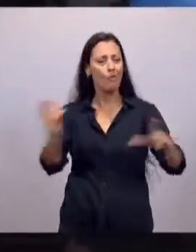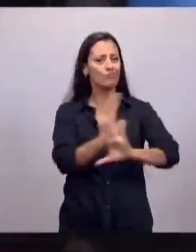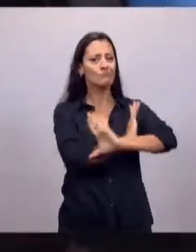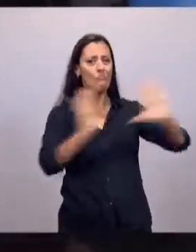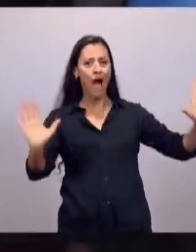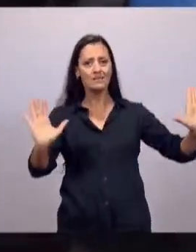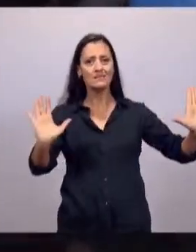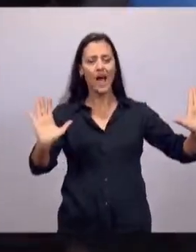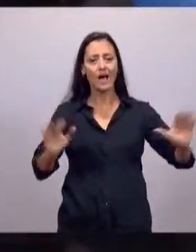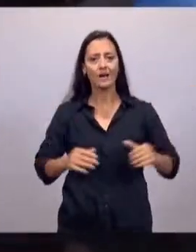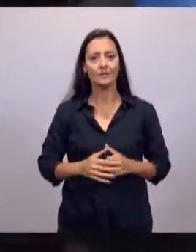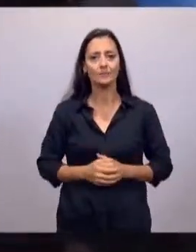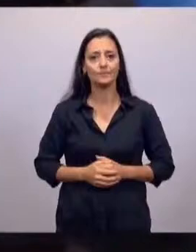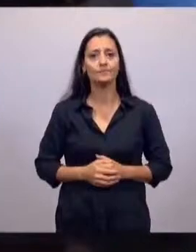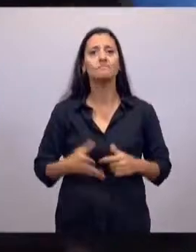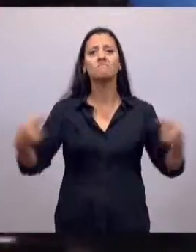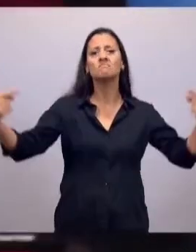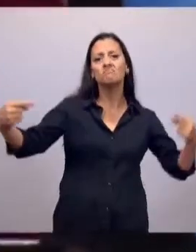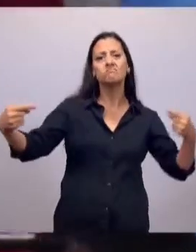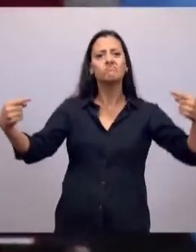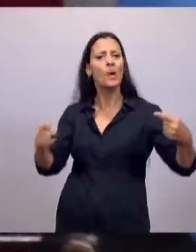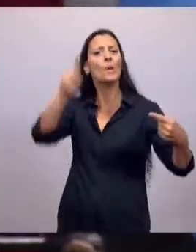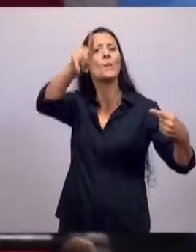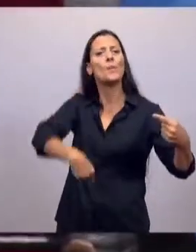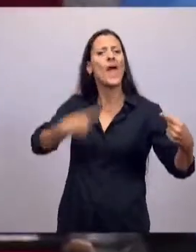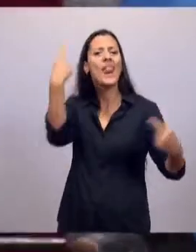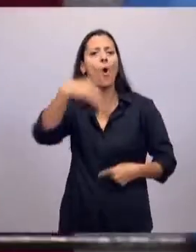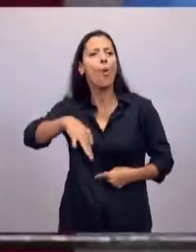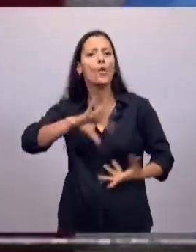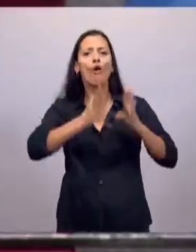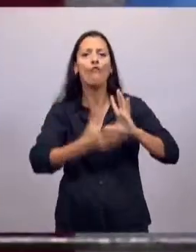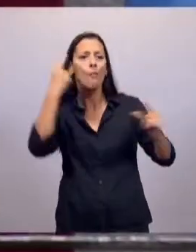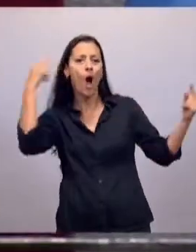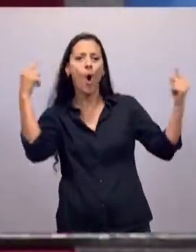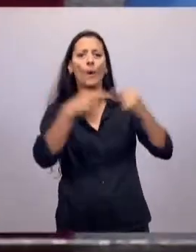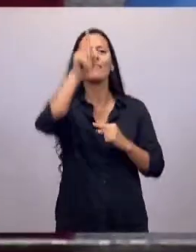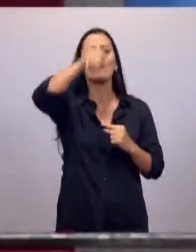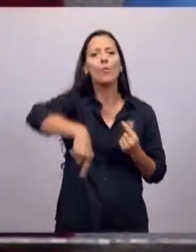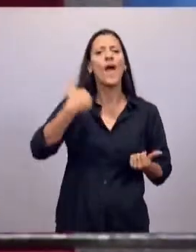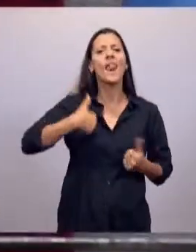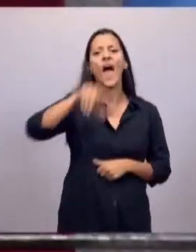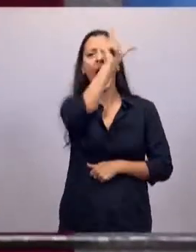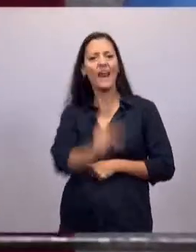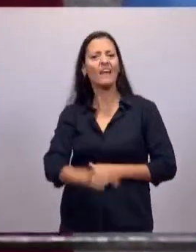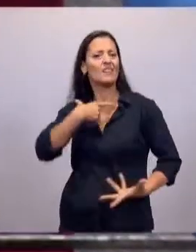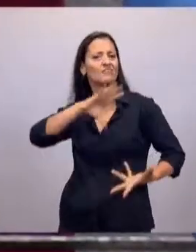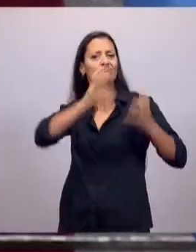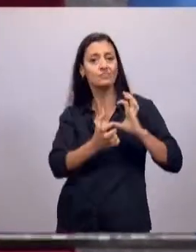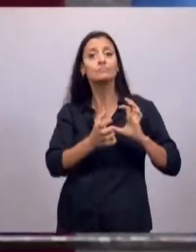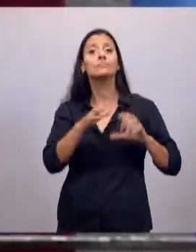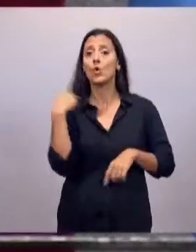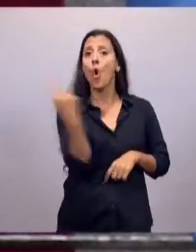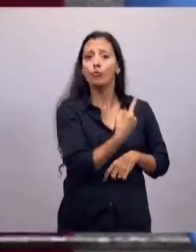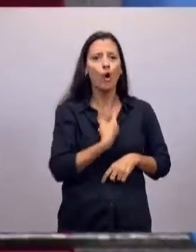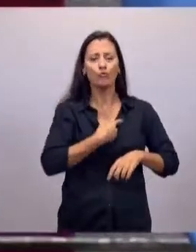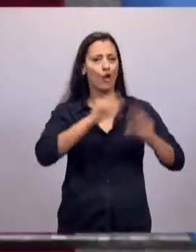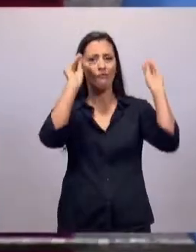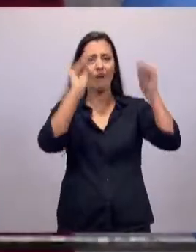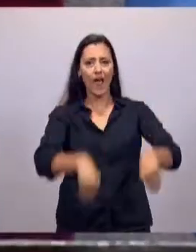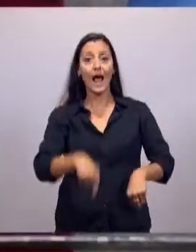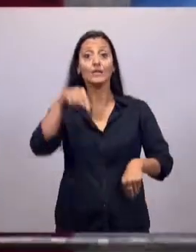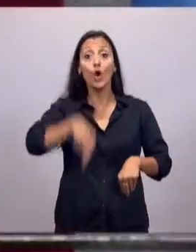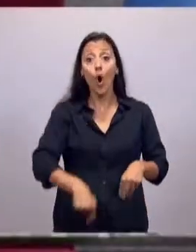sentido. Peleas que lo único que han logrado es destruir nuestro querido país y dejarnos en la ruina.